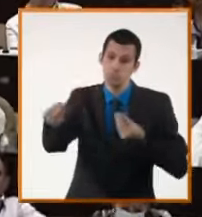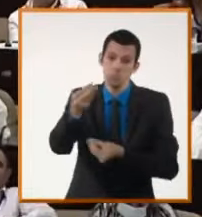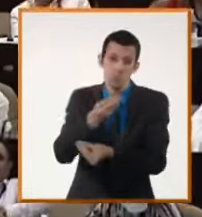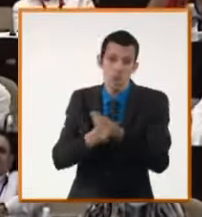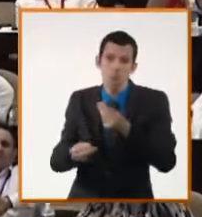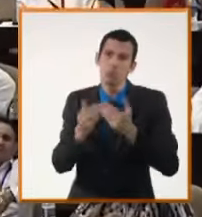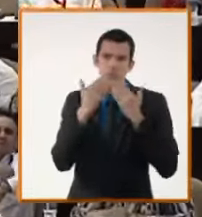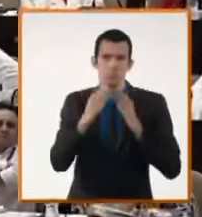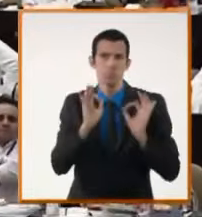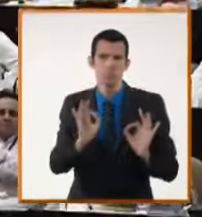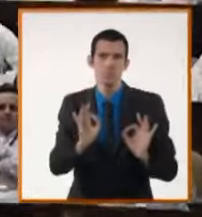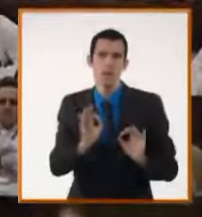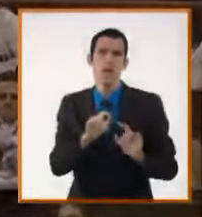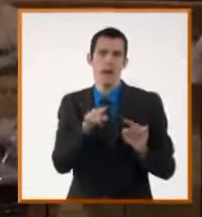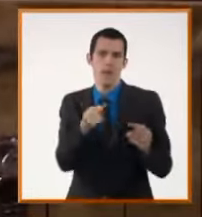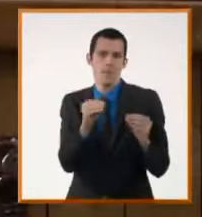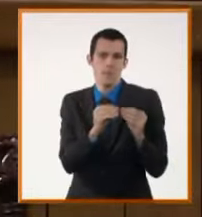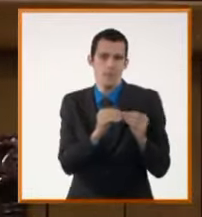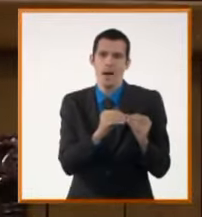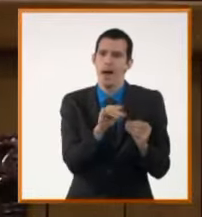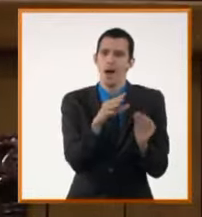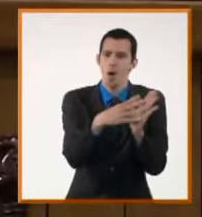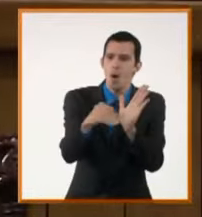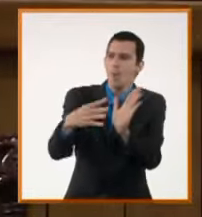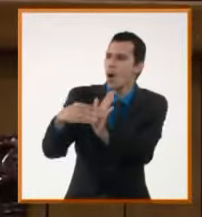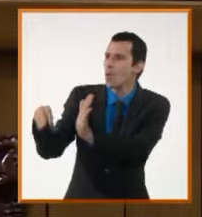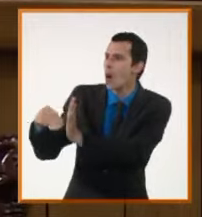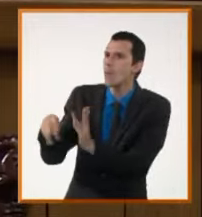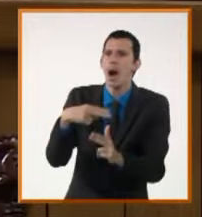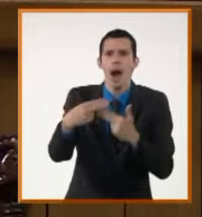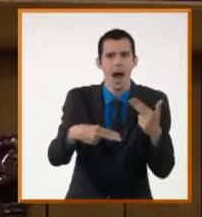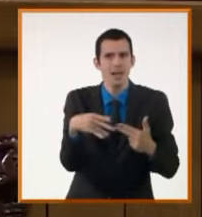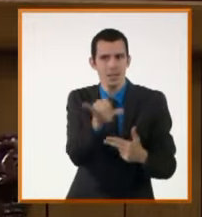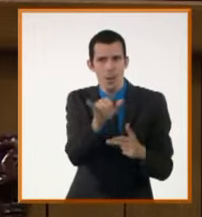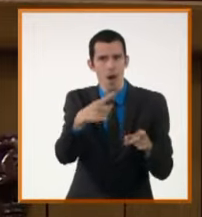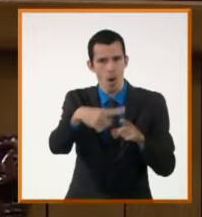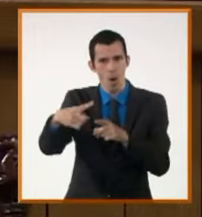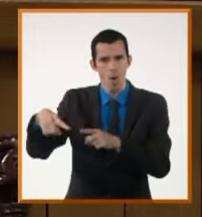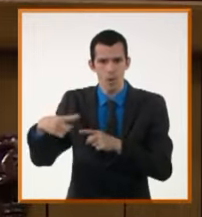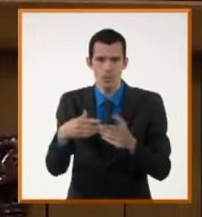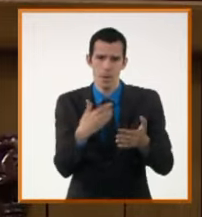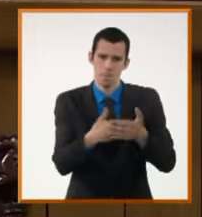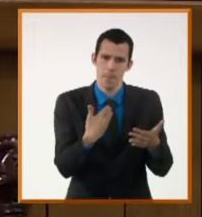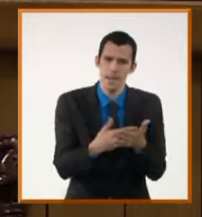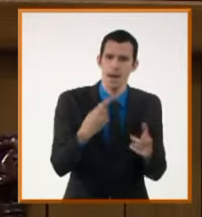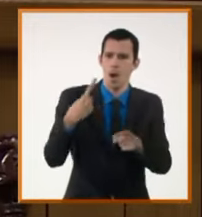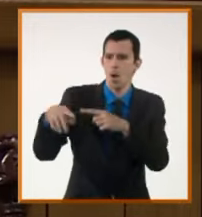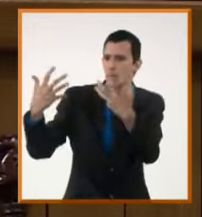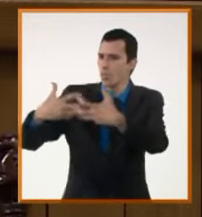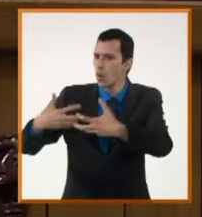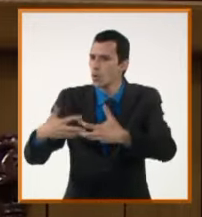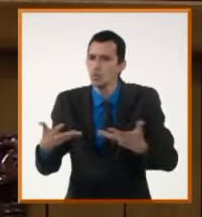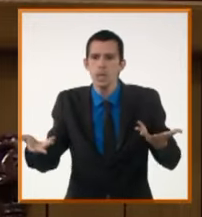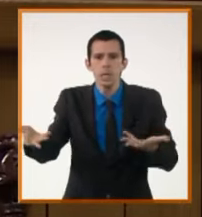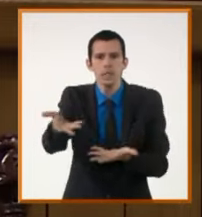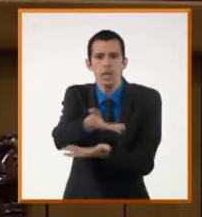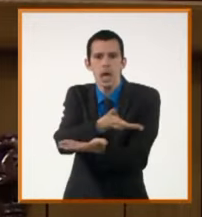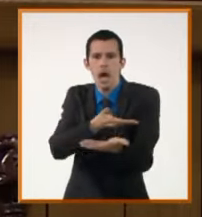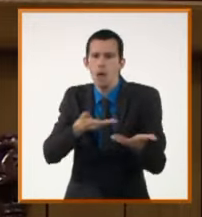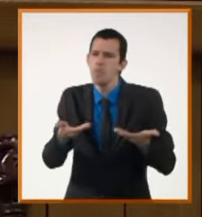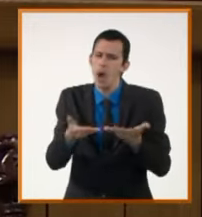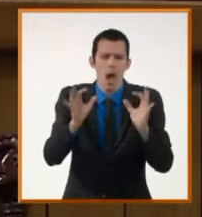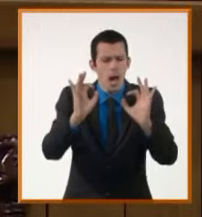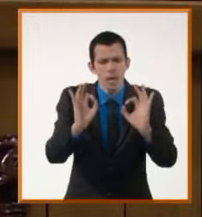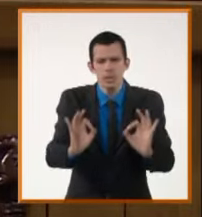economía se incorporen a esta compensación de importaciones a partir de la producción nacional y la